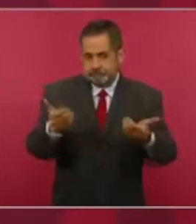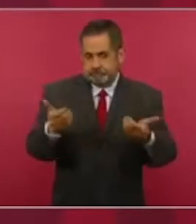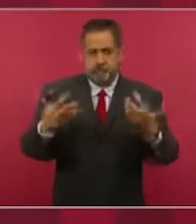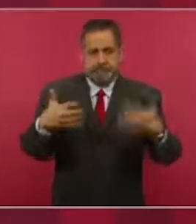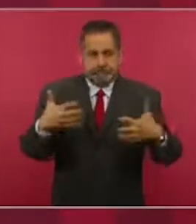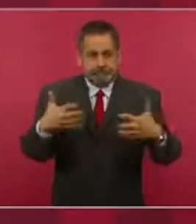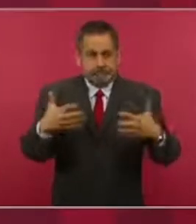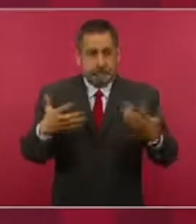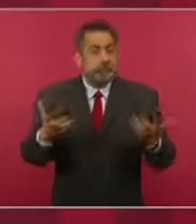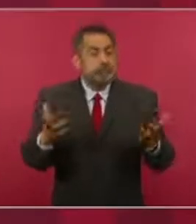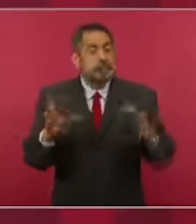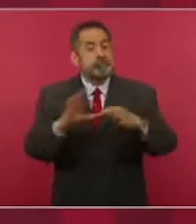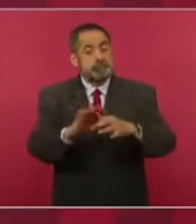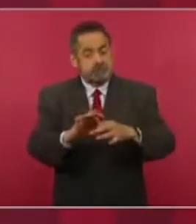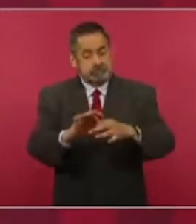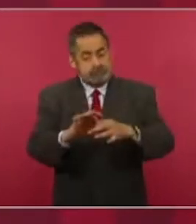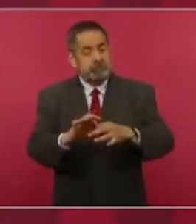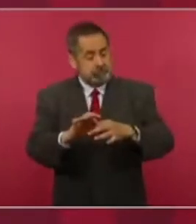y se unieron.